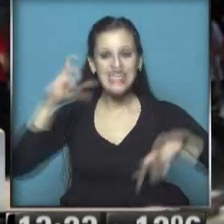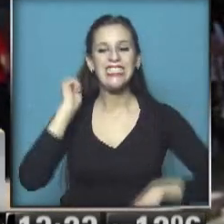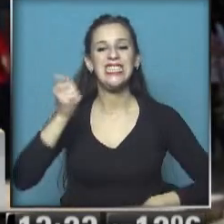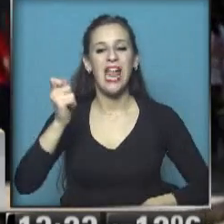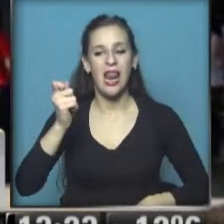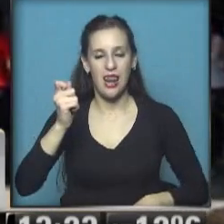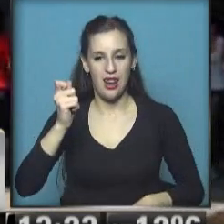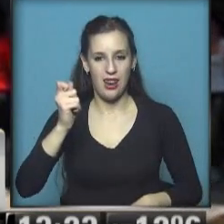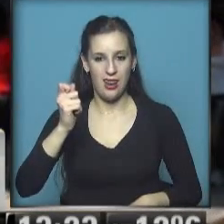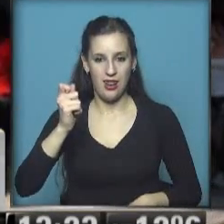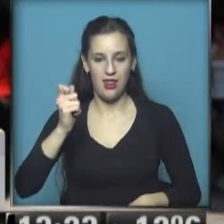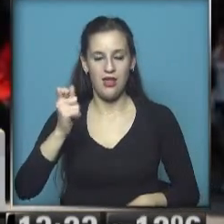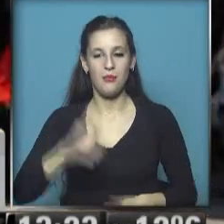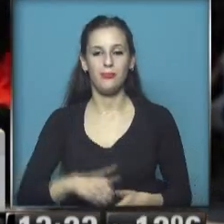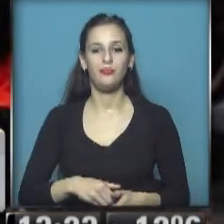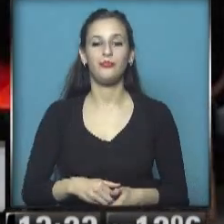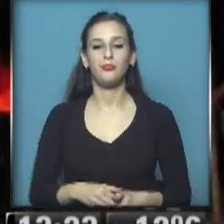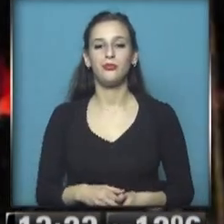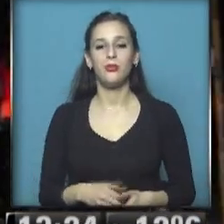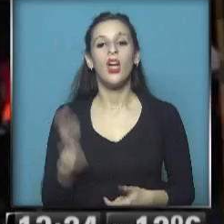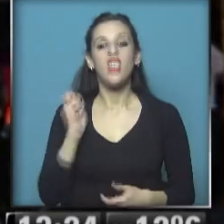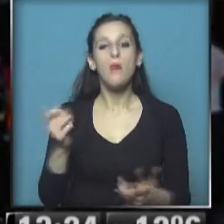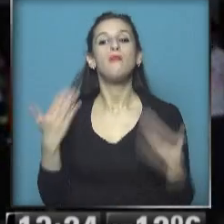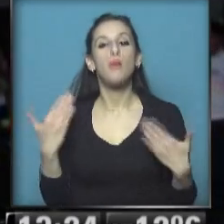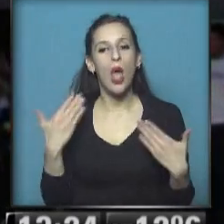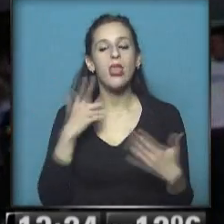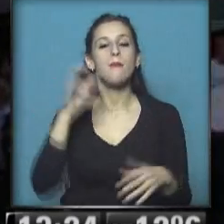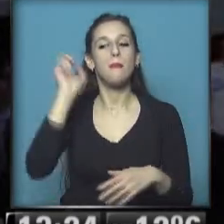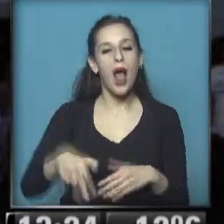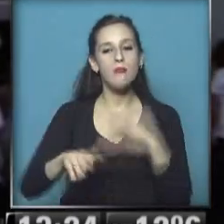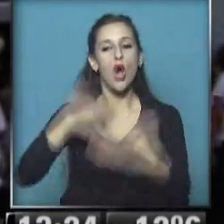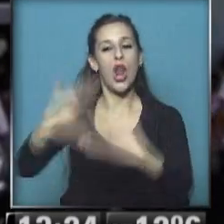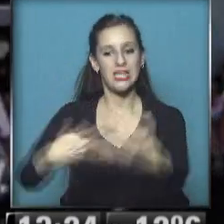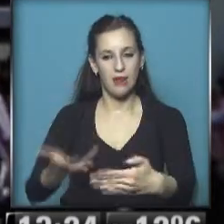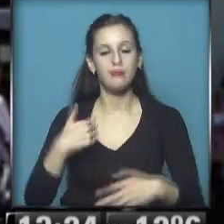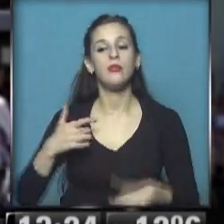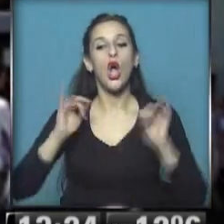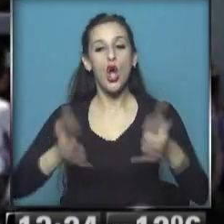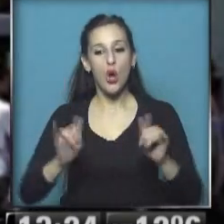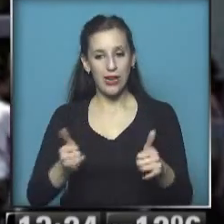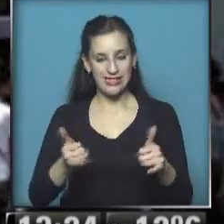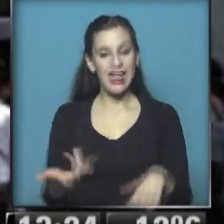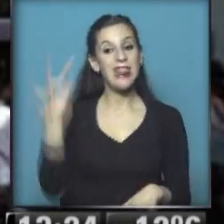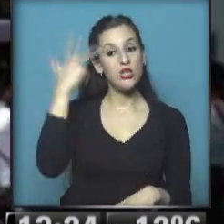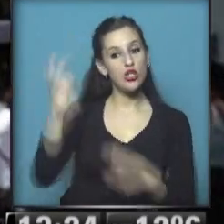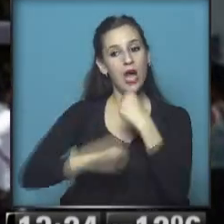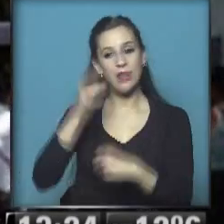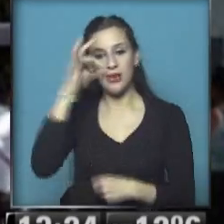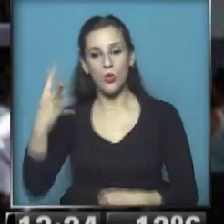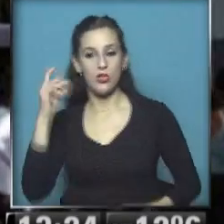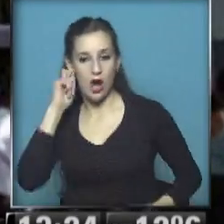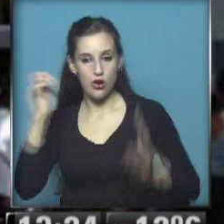esto leo derecho que está vigente enero de 2014 quienes pueden acceder al progresar los requisitos jóvenes entre 18 y 24 años